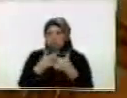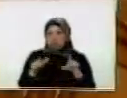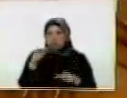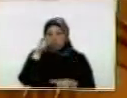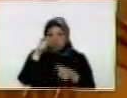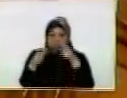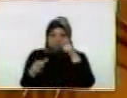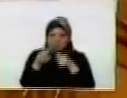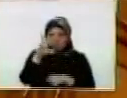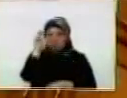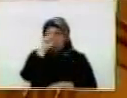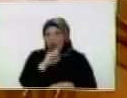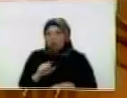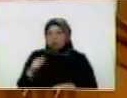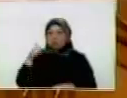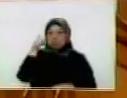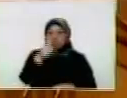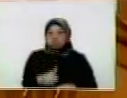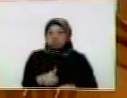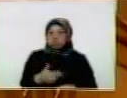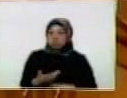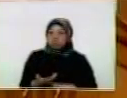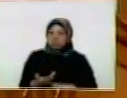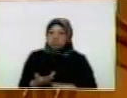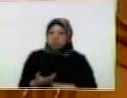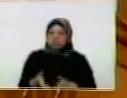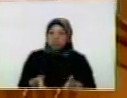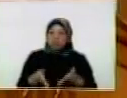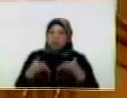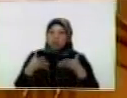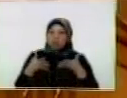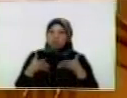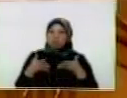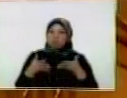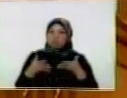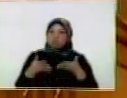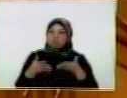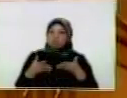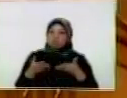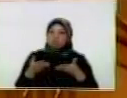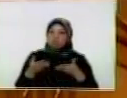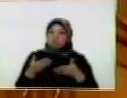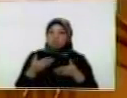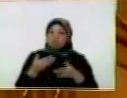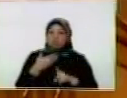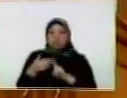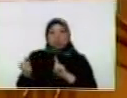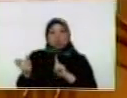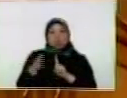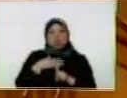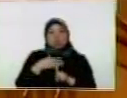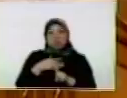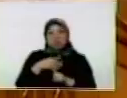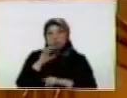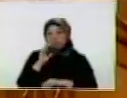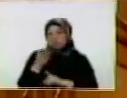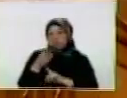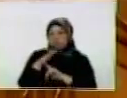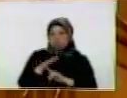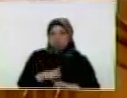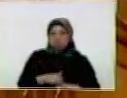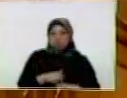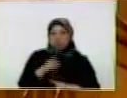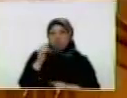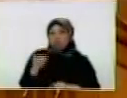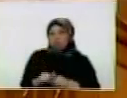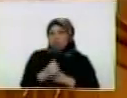son 20 años en que hemos triunfado. No descartemos o sin menospreciar los errores que hemos